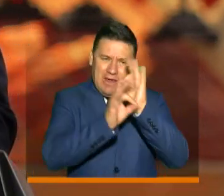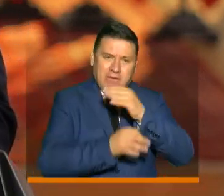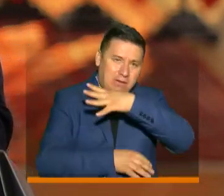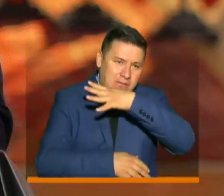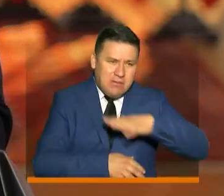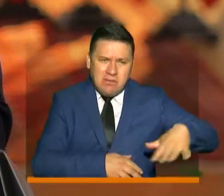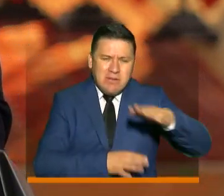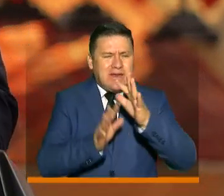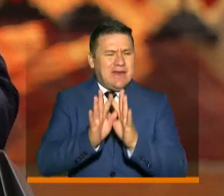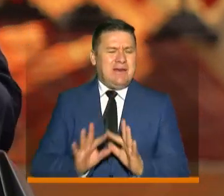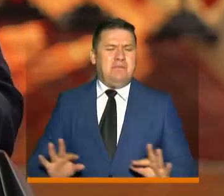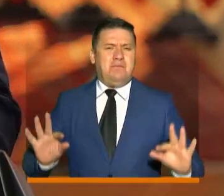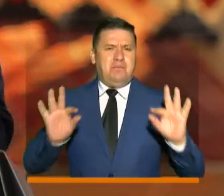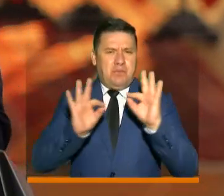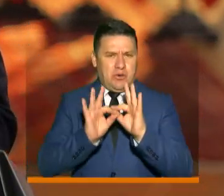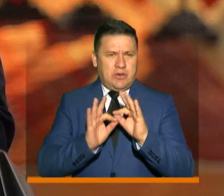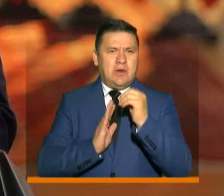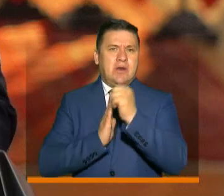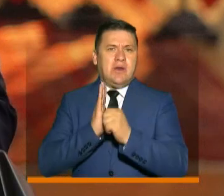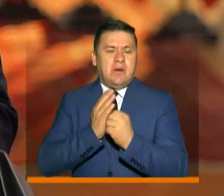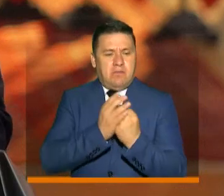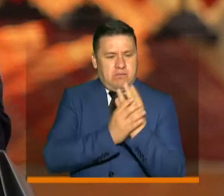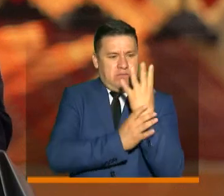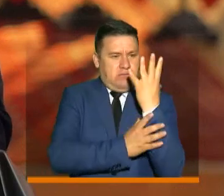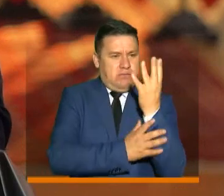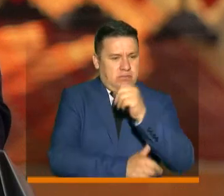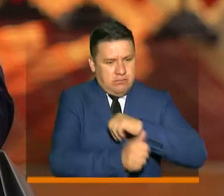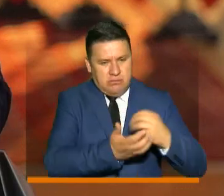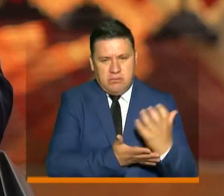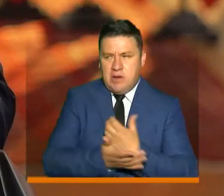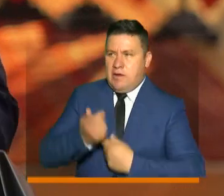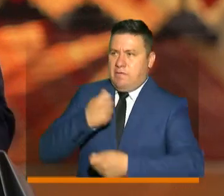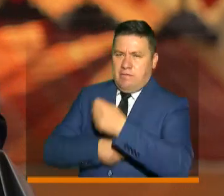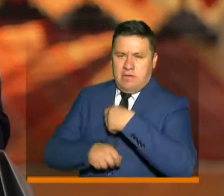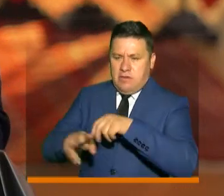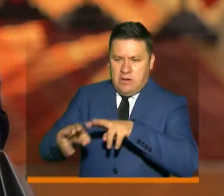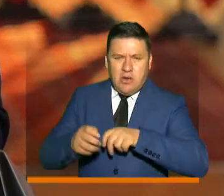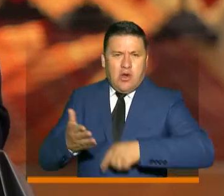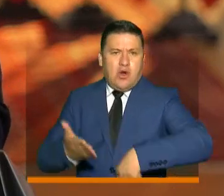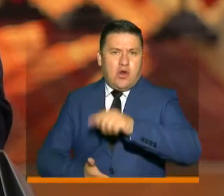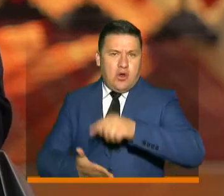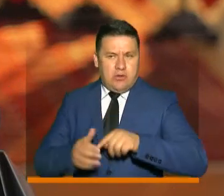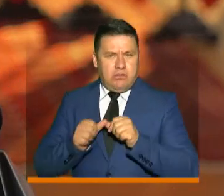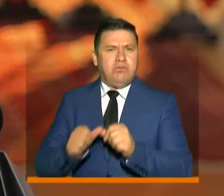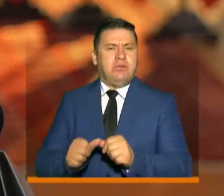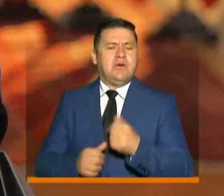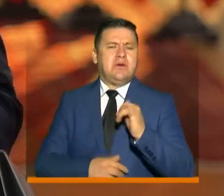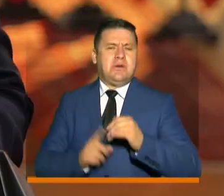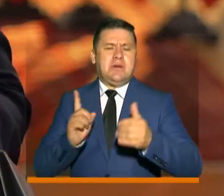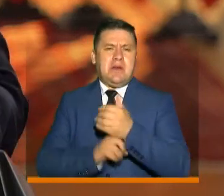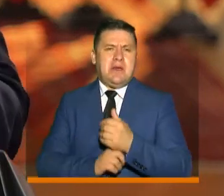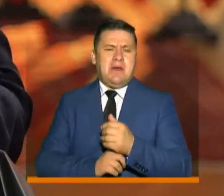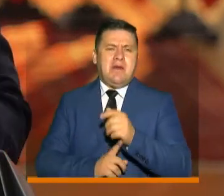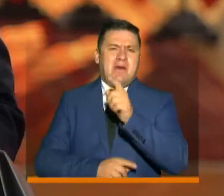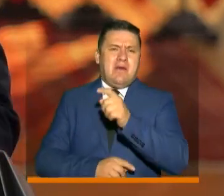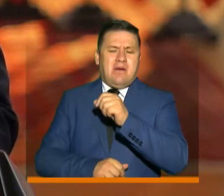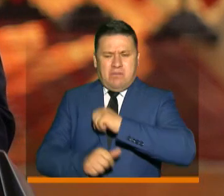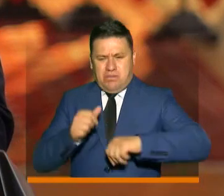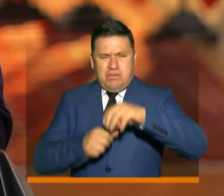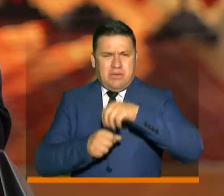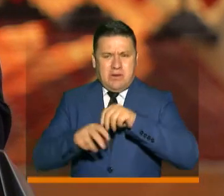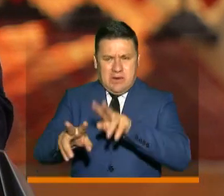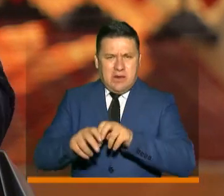nosotros con programas como coseche y bengala fija y agricultura por contrato hemos llegado a miles de pequeños productores